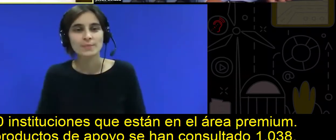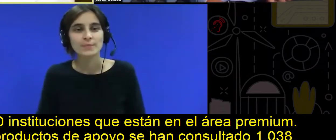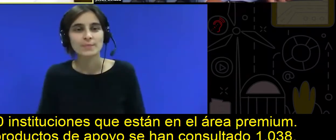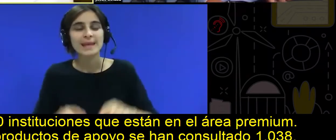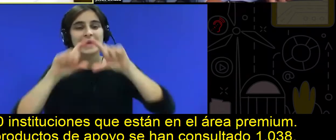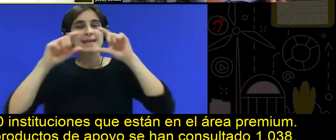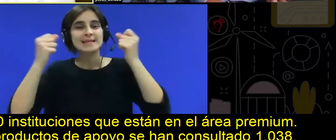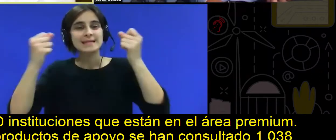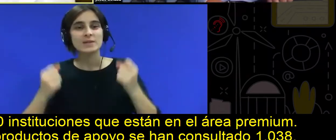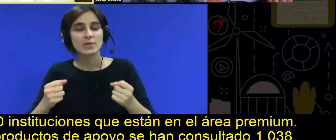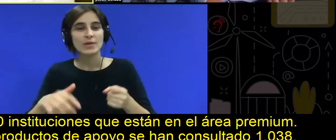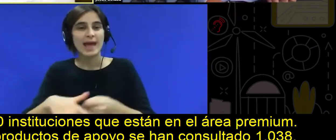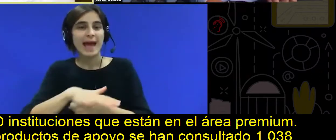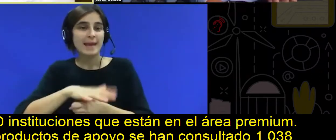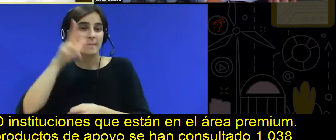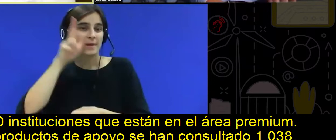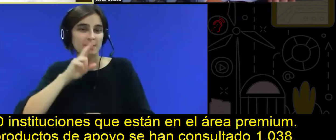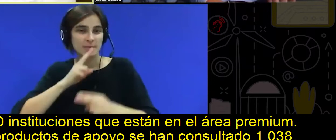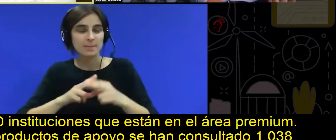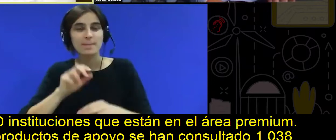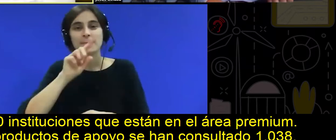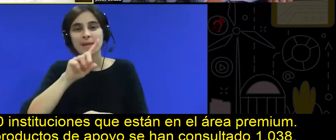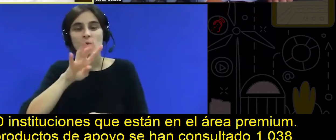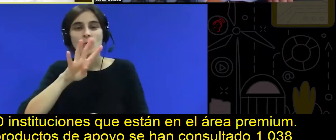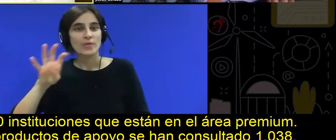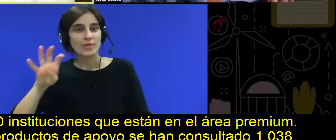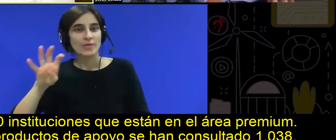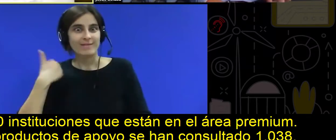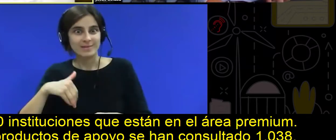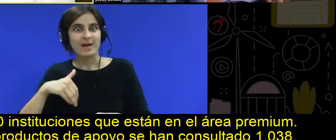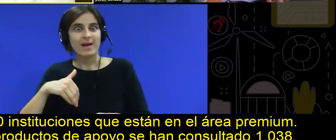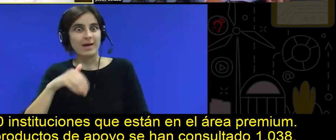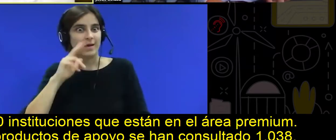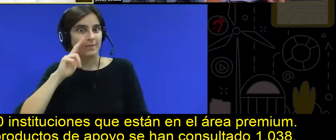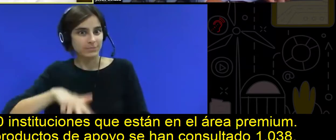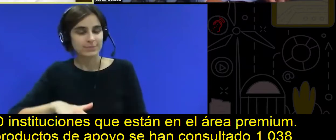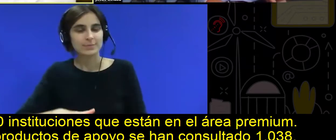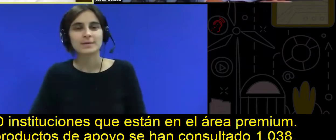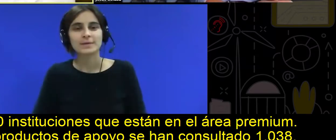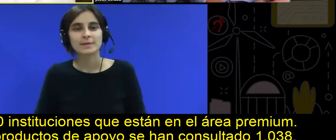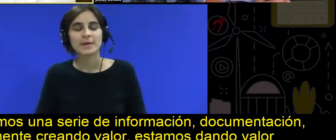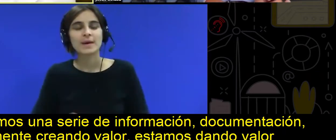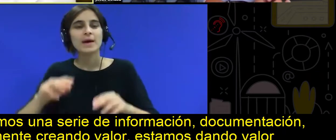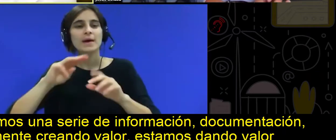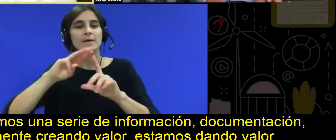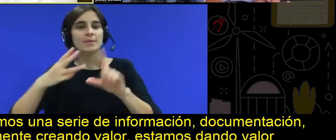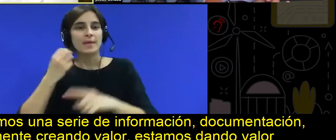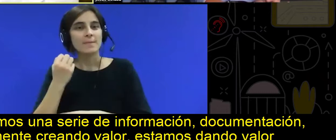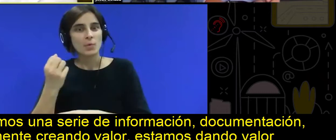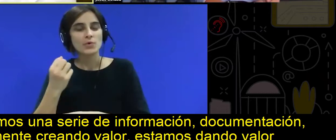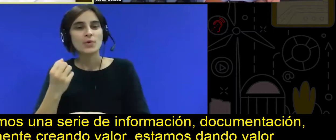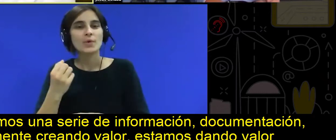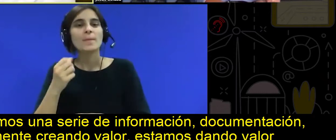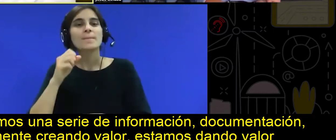área premium, las páginas de productos de apoyo se han consultado 1.038, es decir, que tenemos una serie